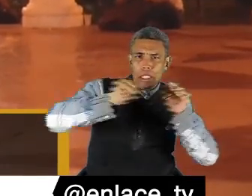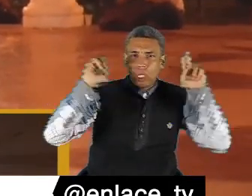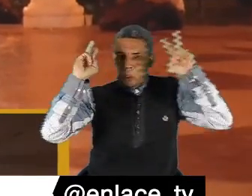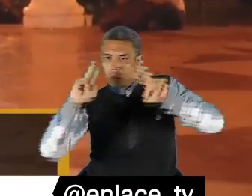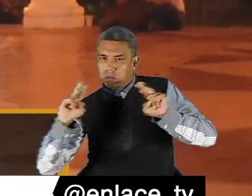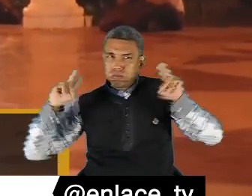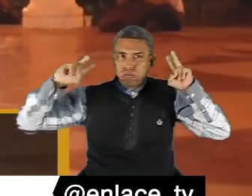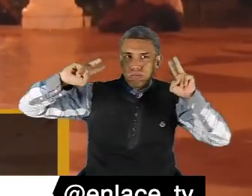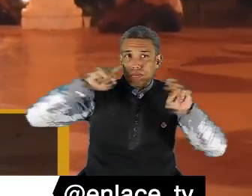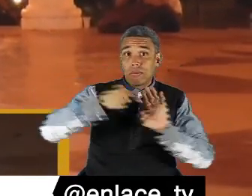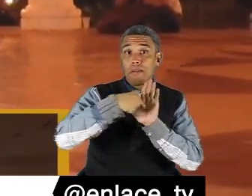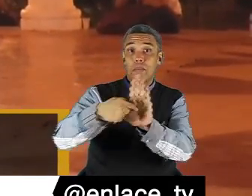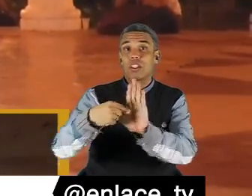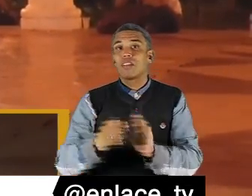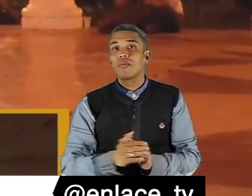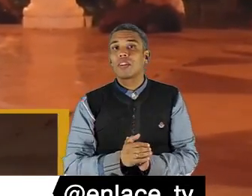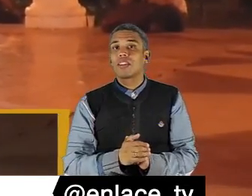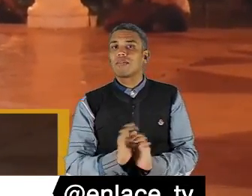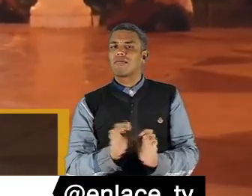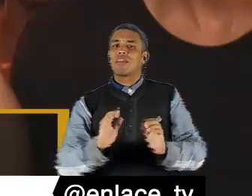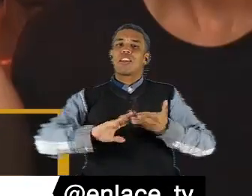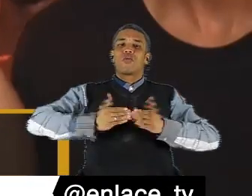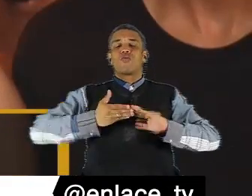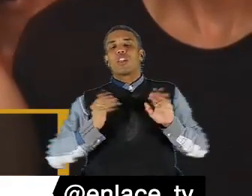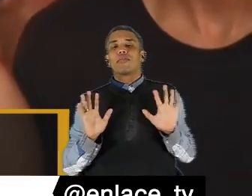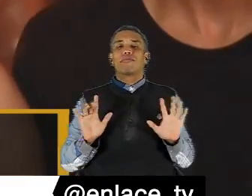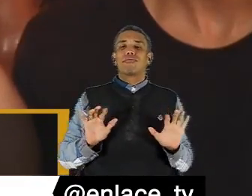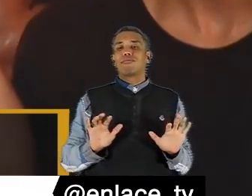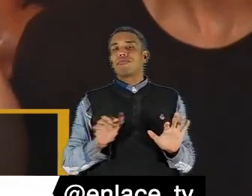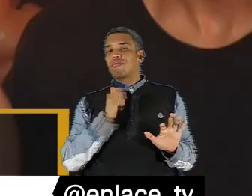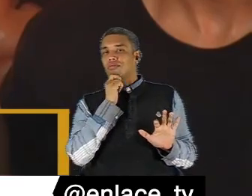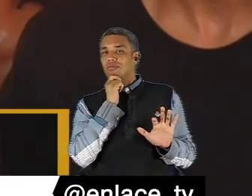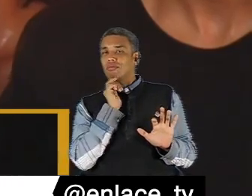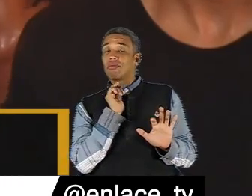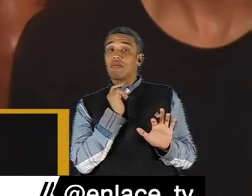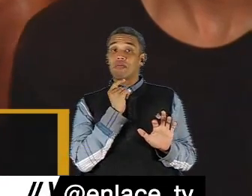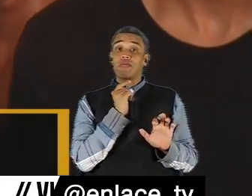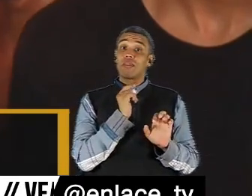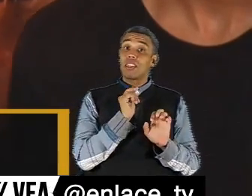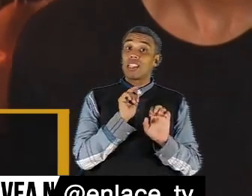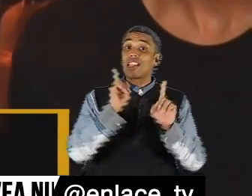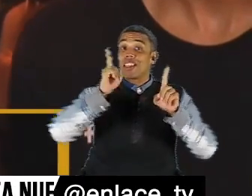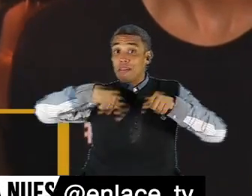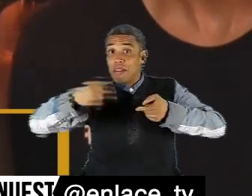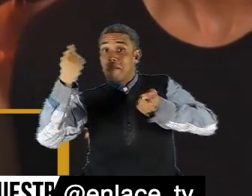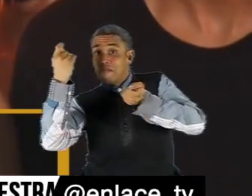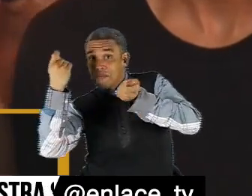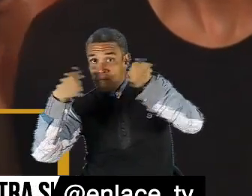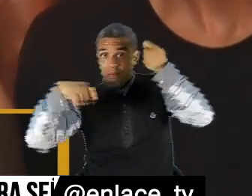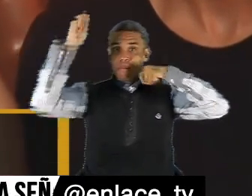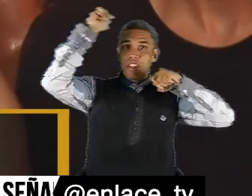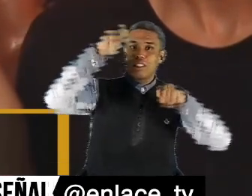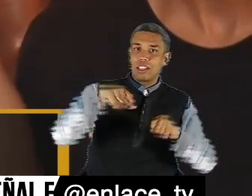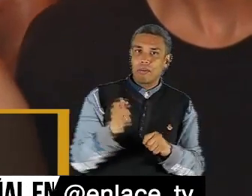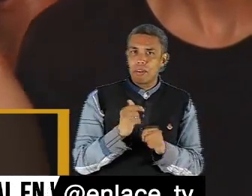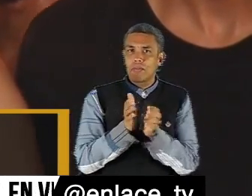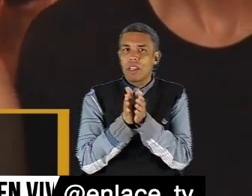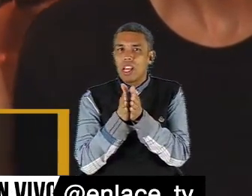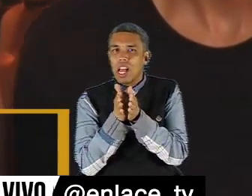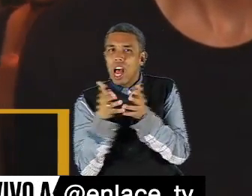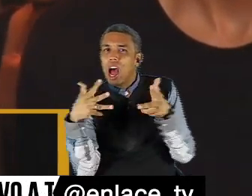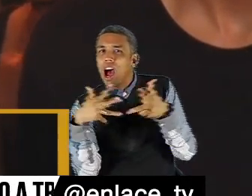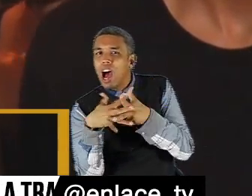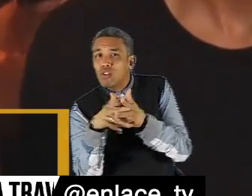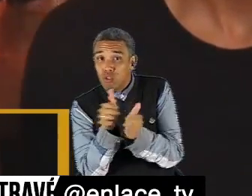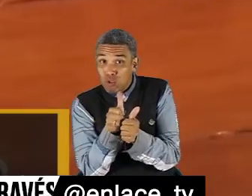y llevamos como algunos productos como son arroces con leche, postres tres leches, para que la gente que quiera apoyarnos tenga